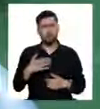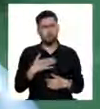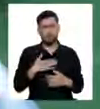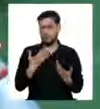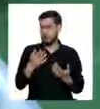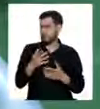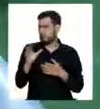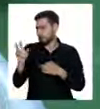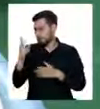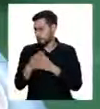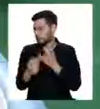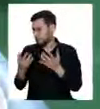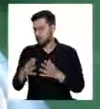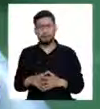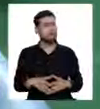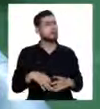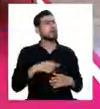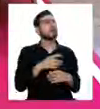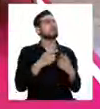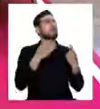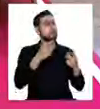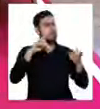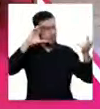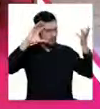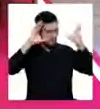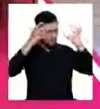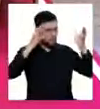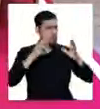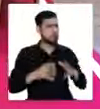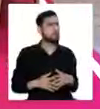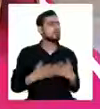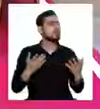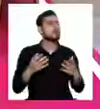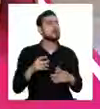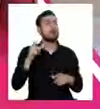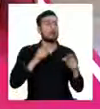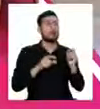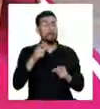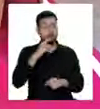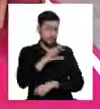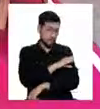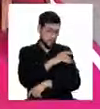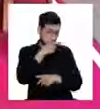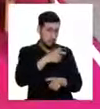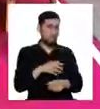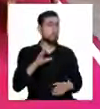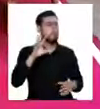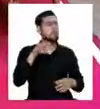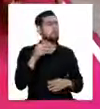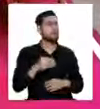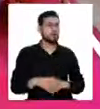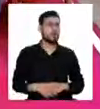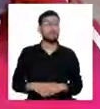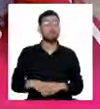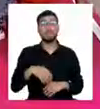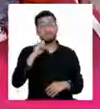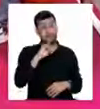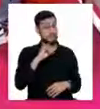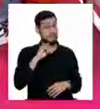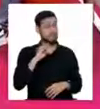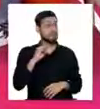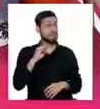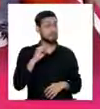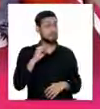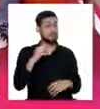soy media tiquitiqui y quiero tener las dos. Pero no es que eso lleva confusión principalmente a los órganos de fiscalización. ¿Por qué? Porque si usted